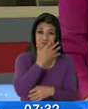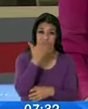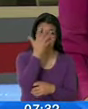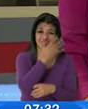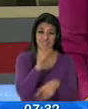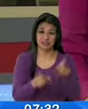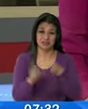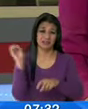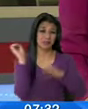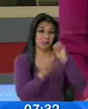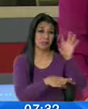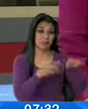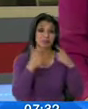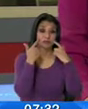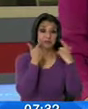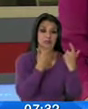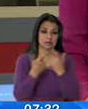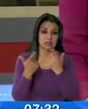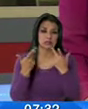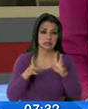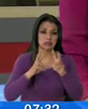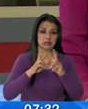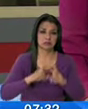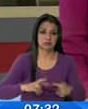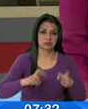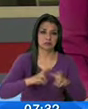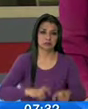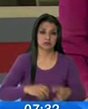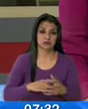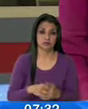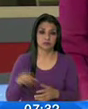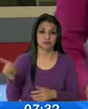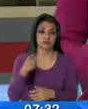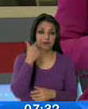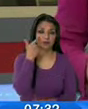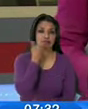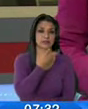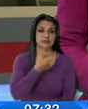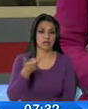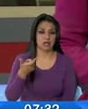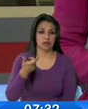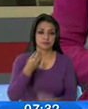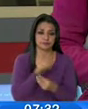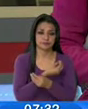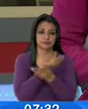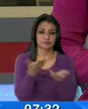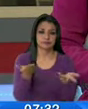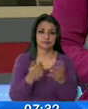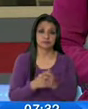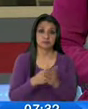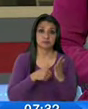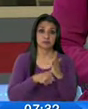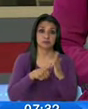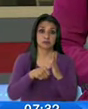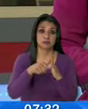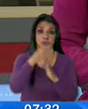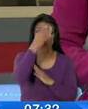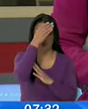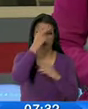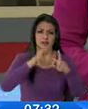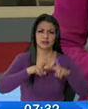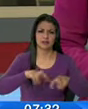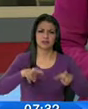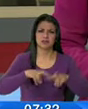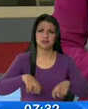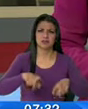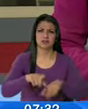por la Fiscalía General del Estado. Así lo anunció su titular, Carlos Vaca Mancheno. Por su parte, el Ministerio de Educación investigará el aterrizaje que